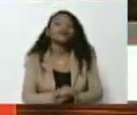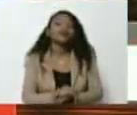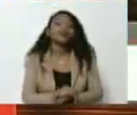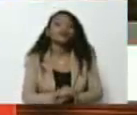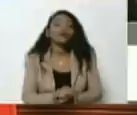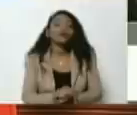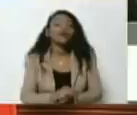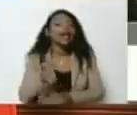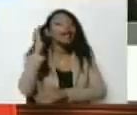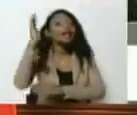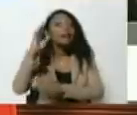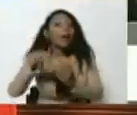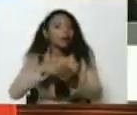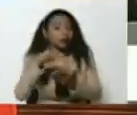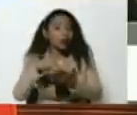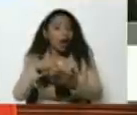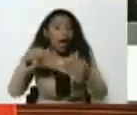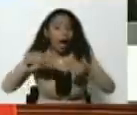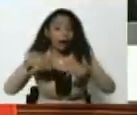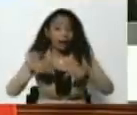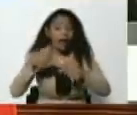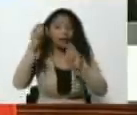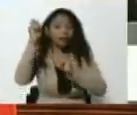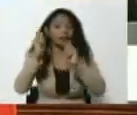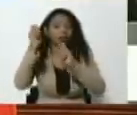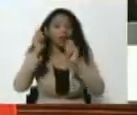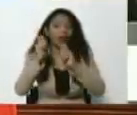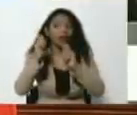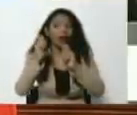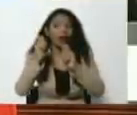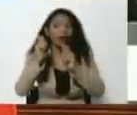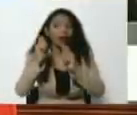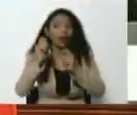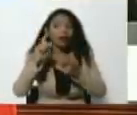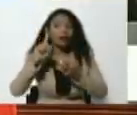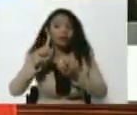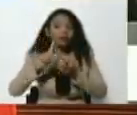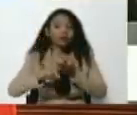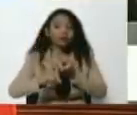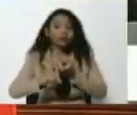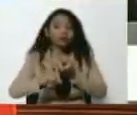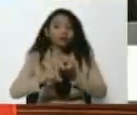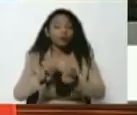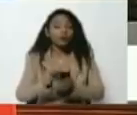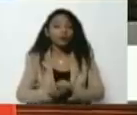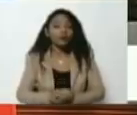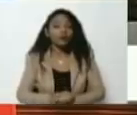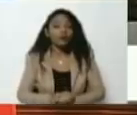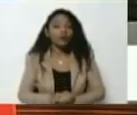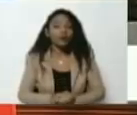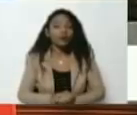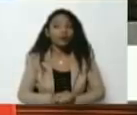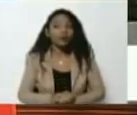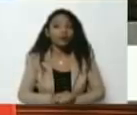la Asamblea Nacional, aquí está la diputada Cilia Flores de Maduro.